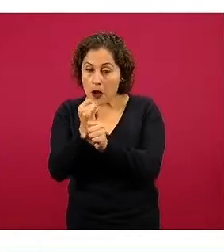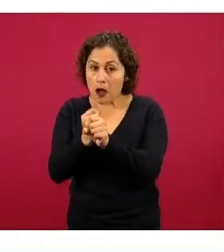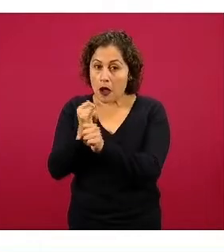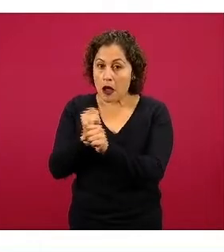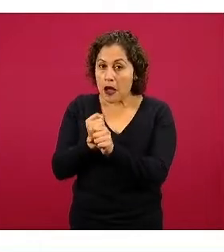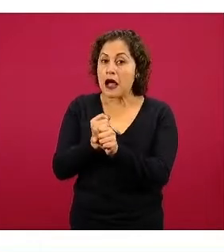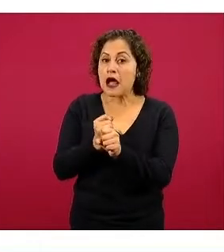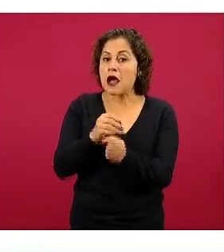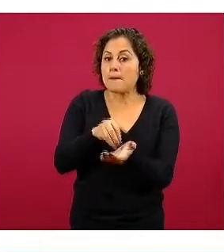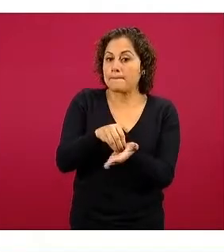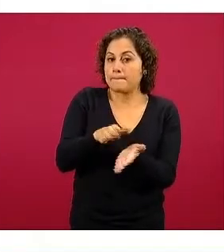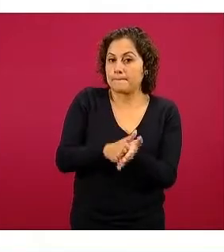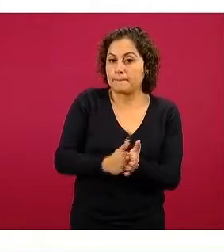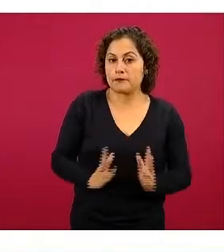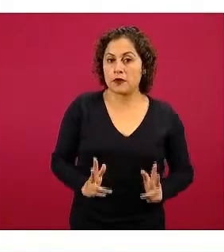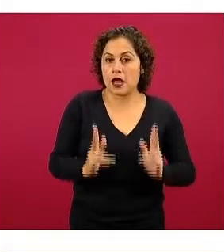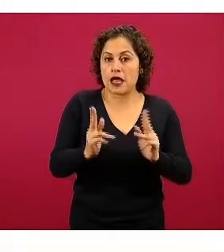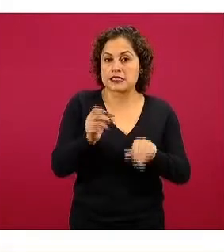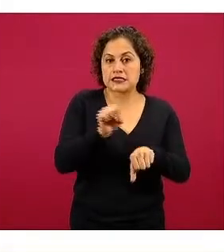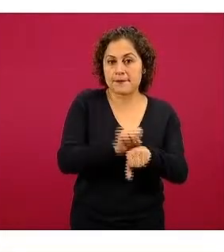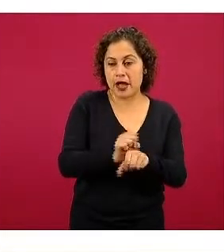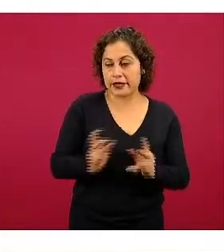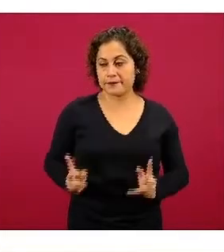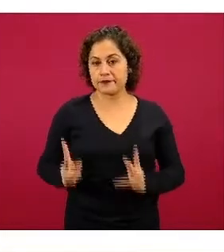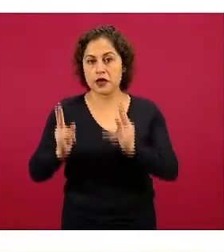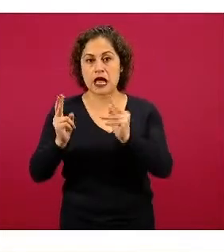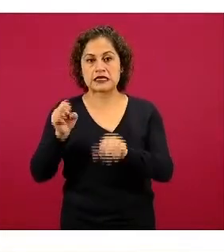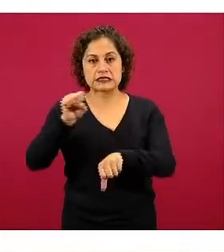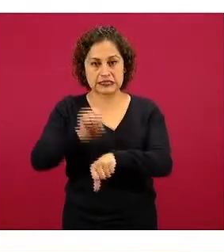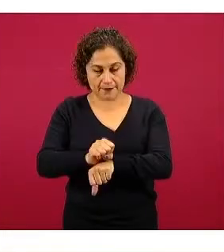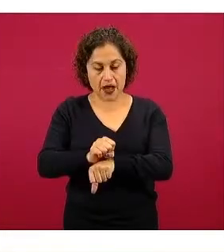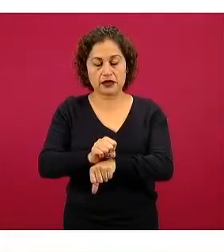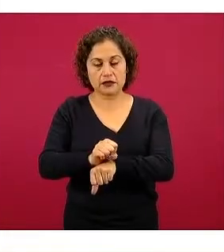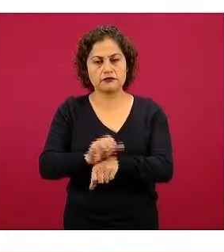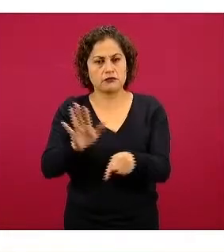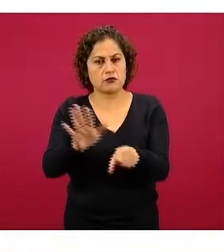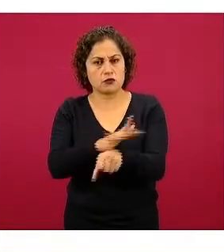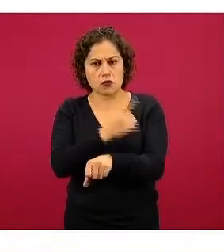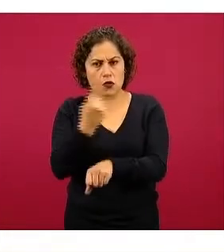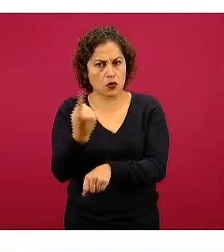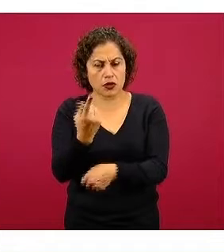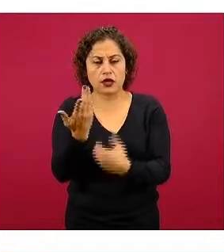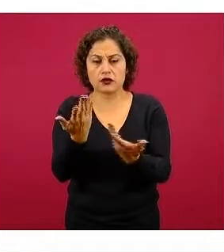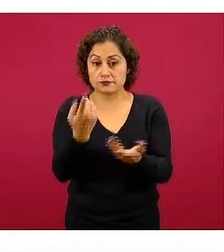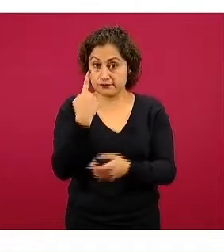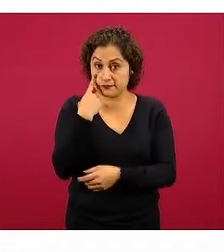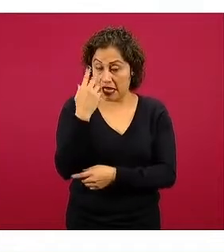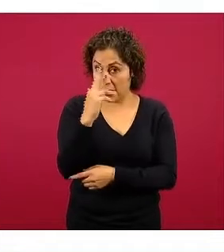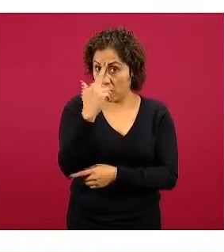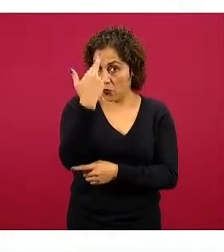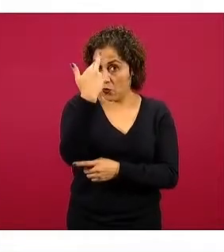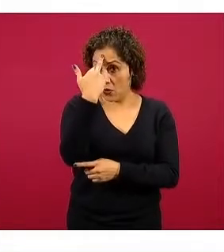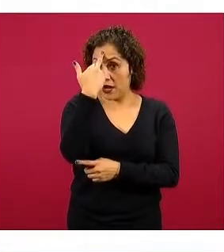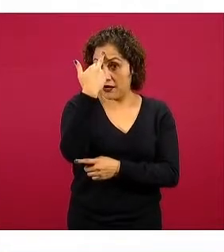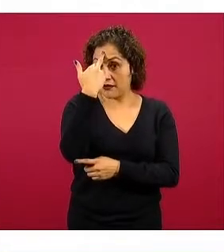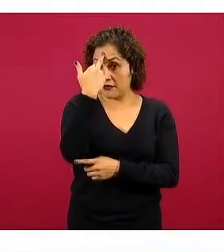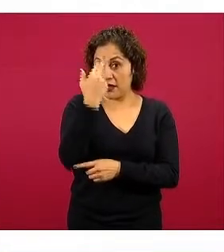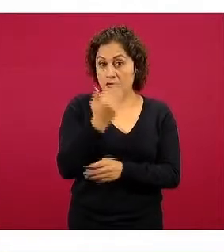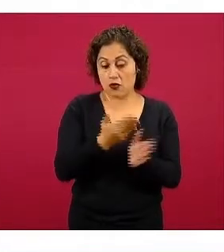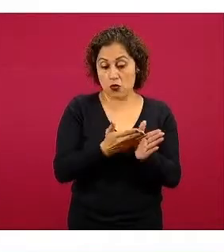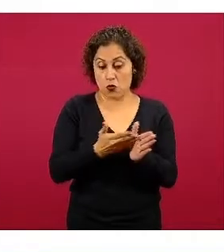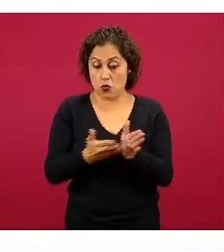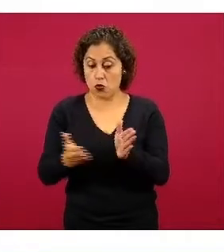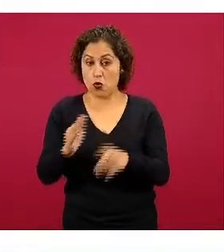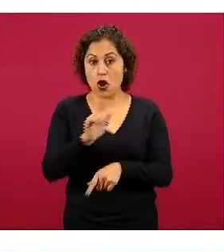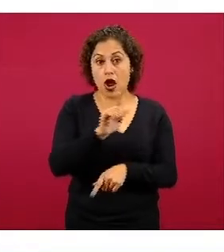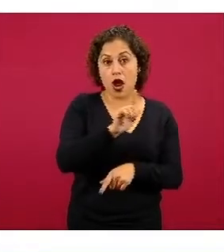semana. ¿Por qué hacemos énfasis? Porque pueden recordar que en una semana en